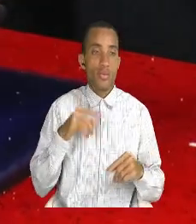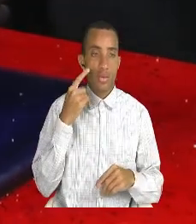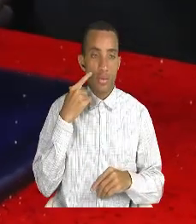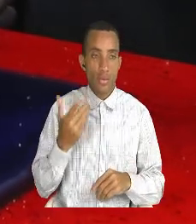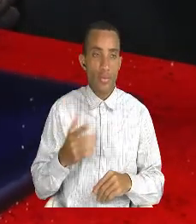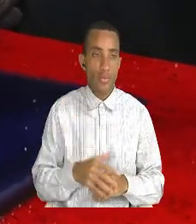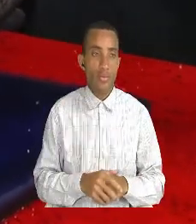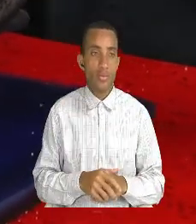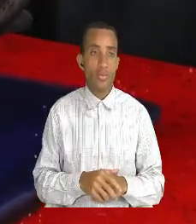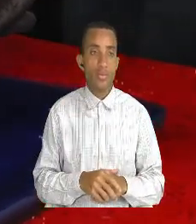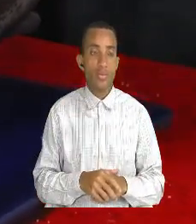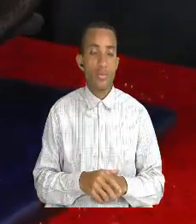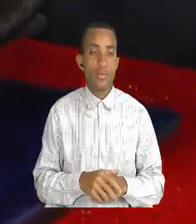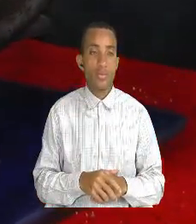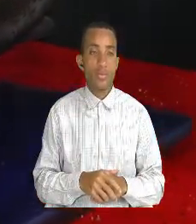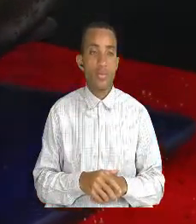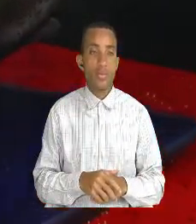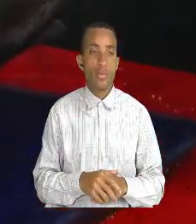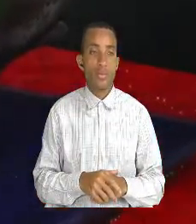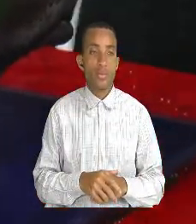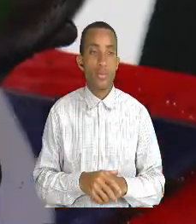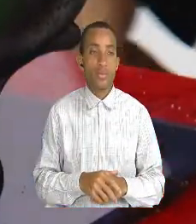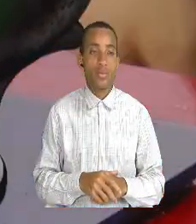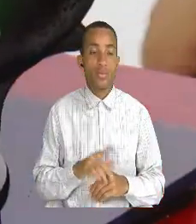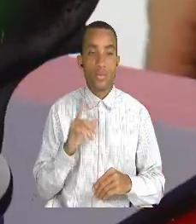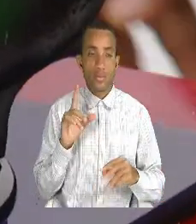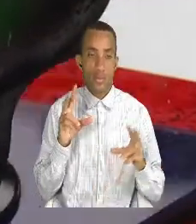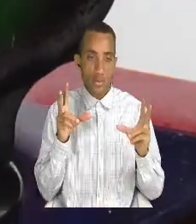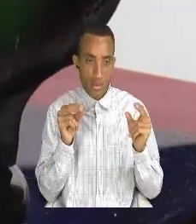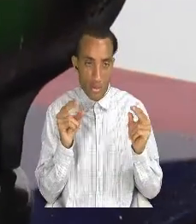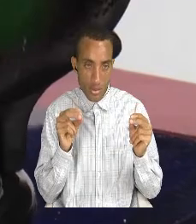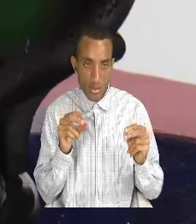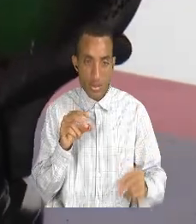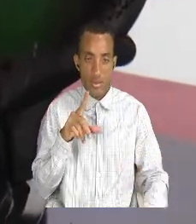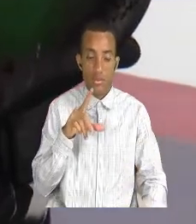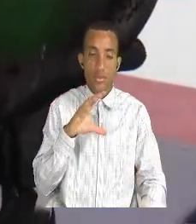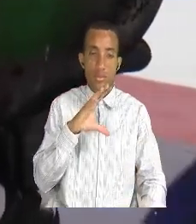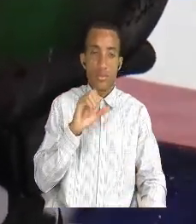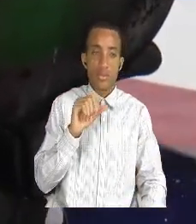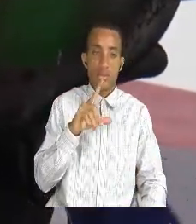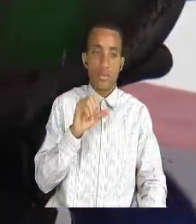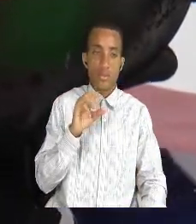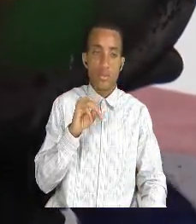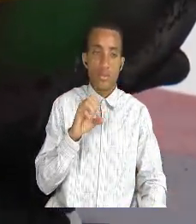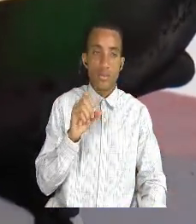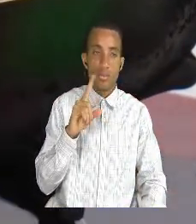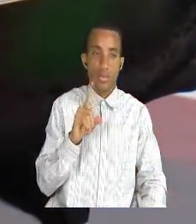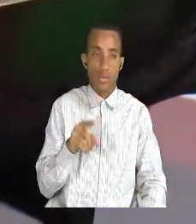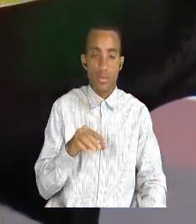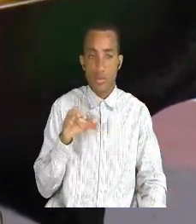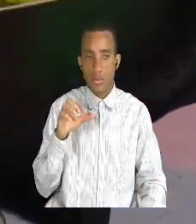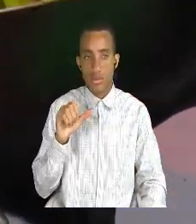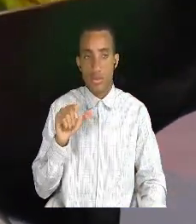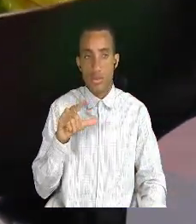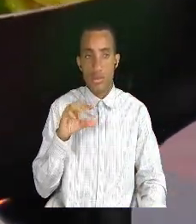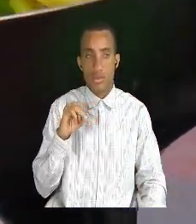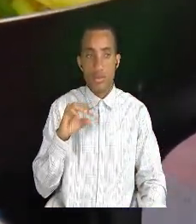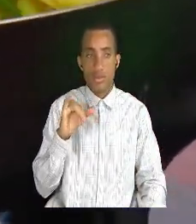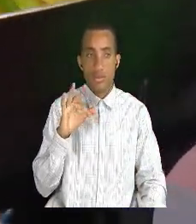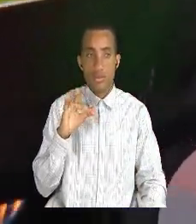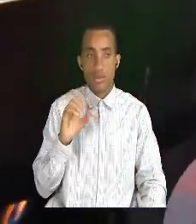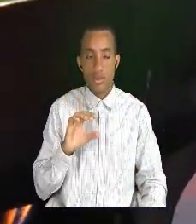vemos el langostino, los calamares, ajá, ¿sí? Los palmitos de mar. Bueno, yo tengo una inquietud, ¿por